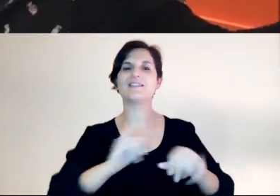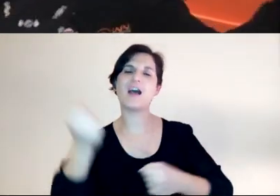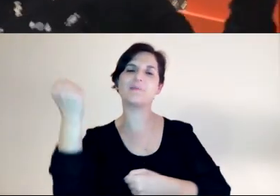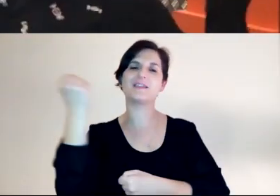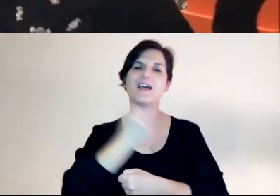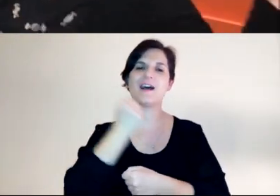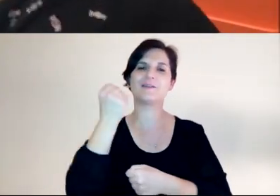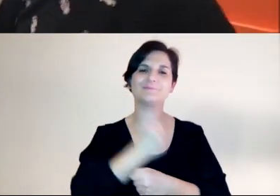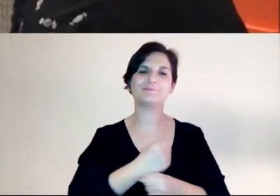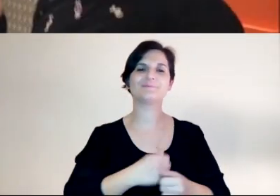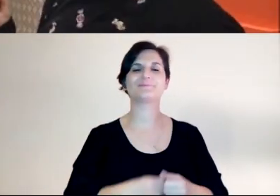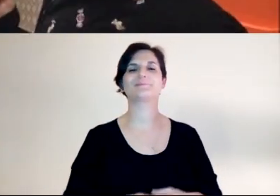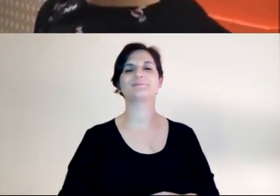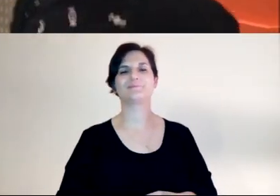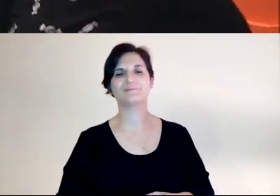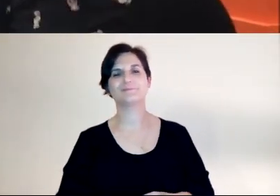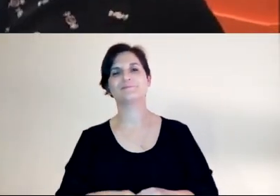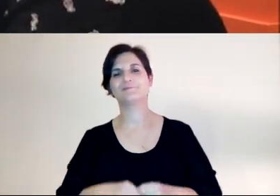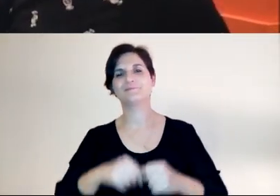¡Feliz Navidad!